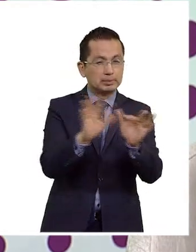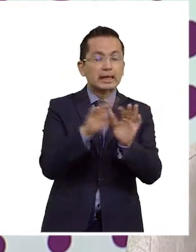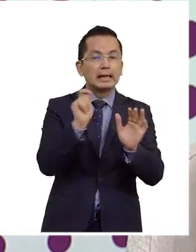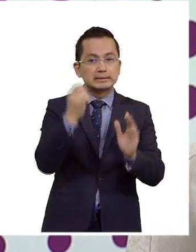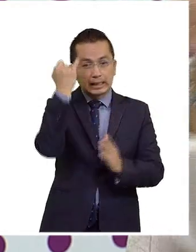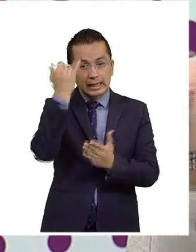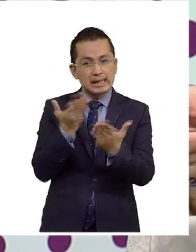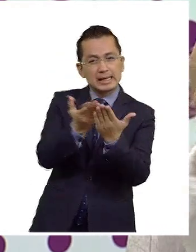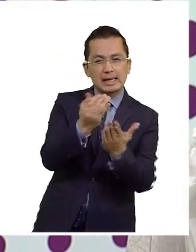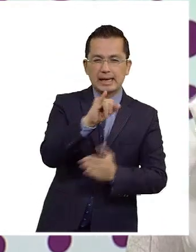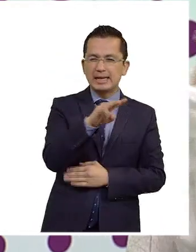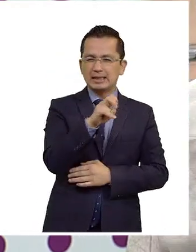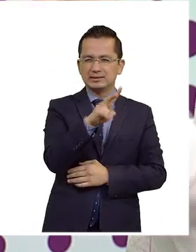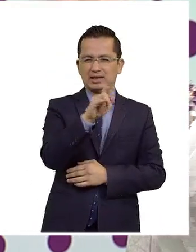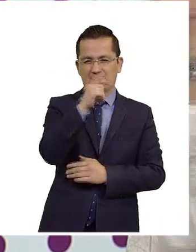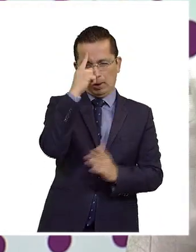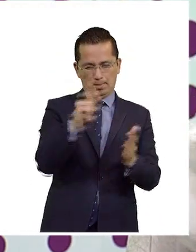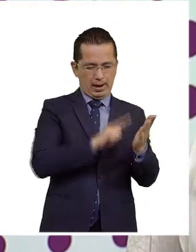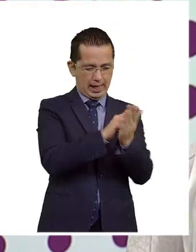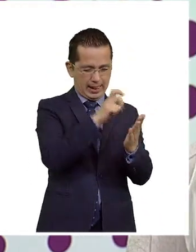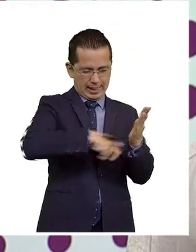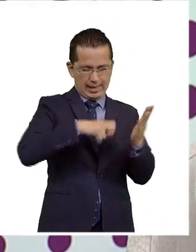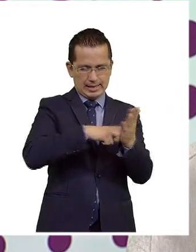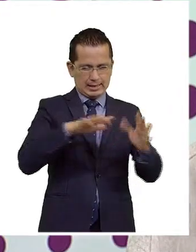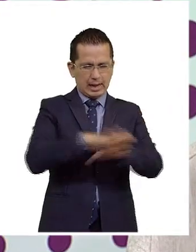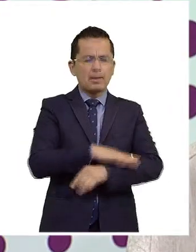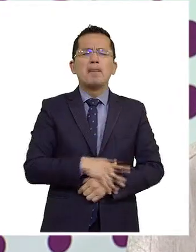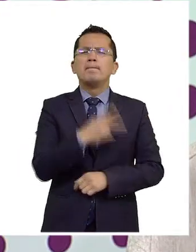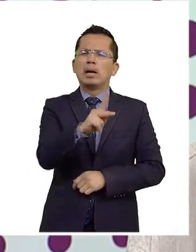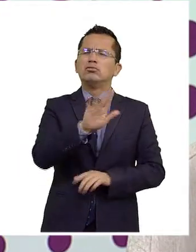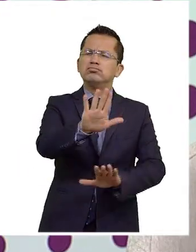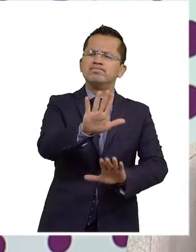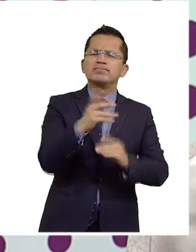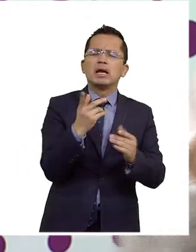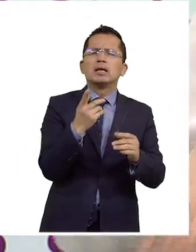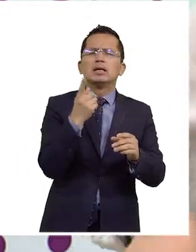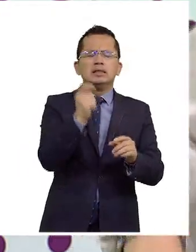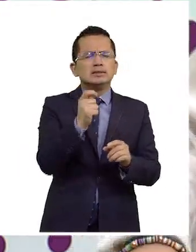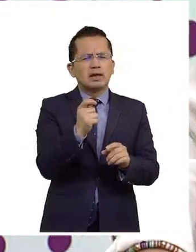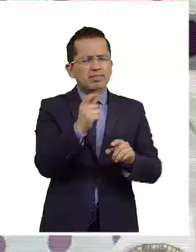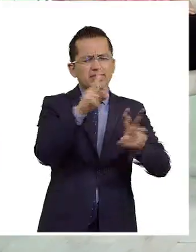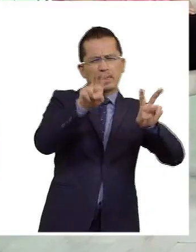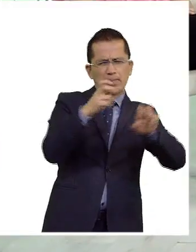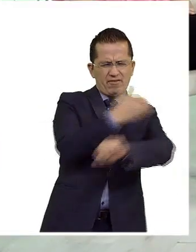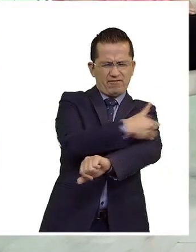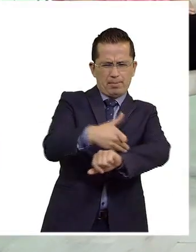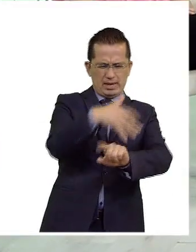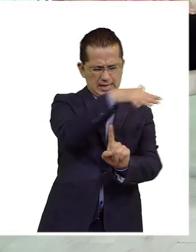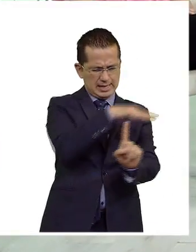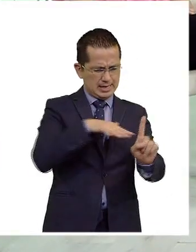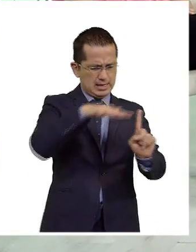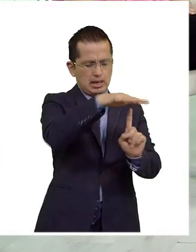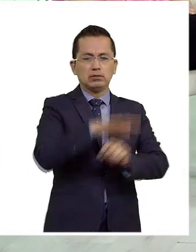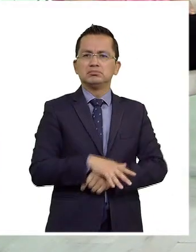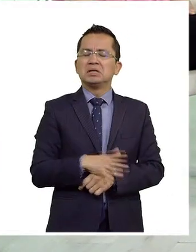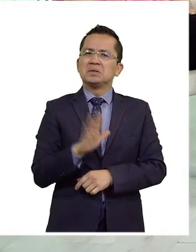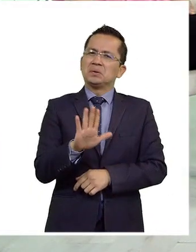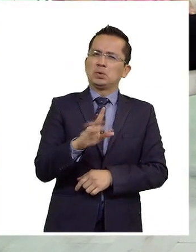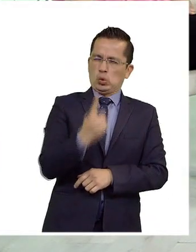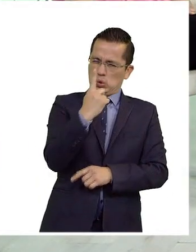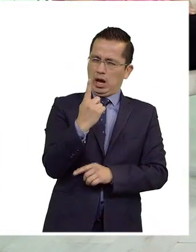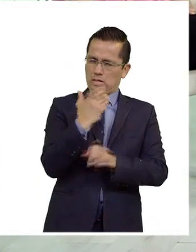las familias, porque con respecto a el acompañamiento de las familias, nada más quería yo ponerlo sobre la mesa porque a mí me parece un dato